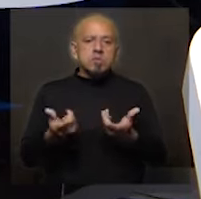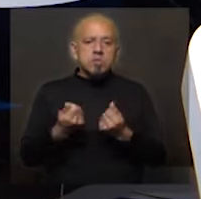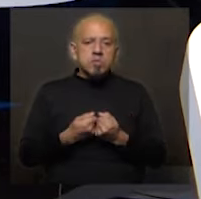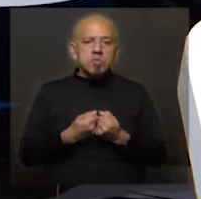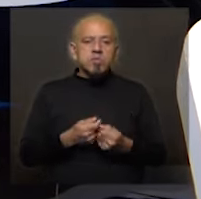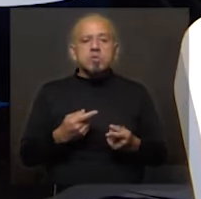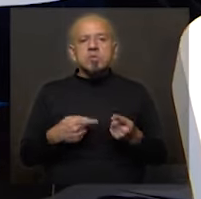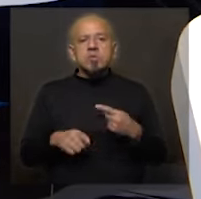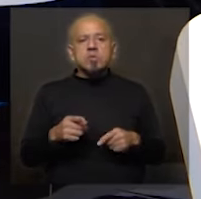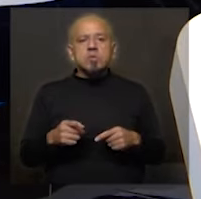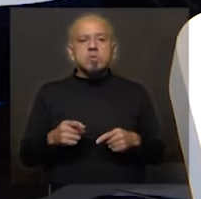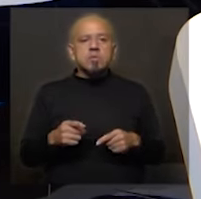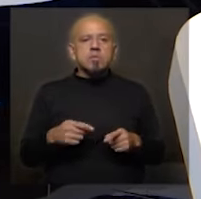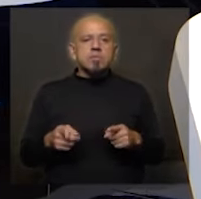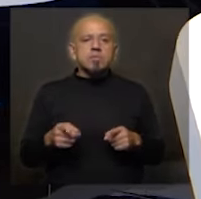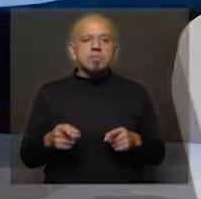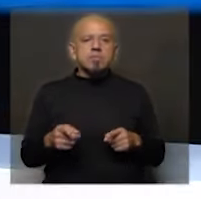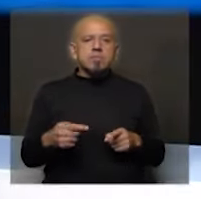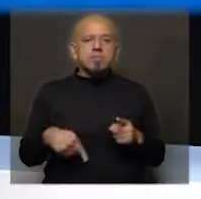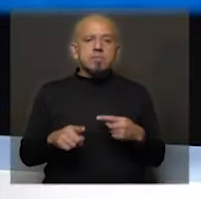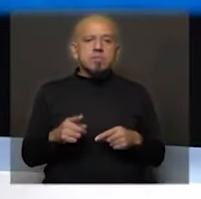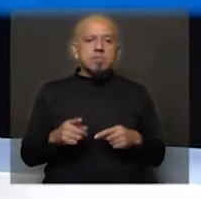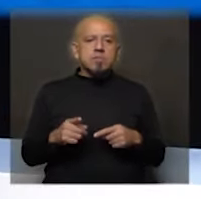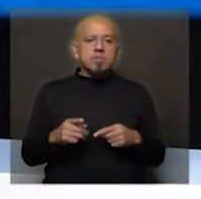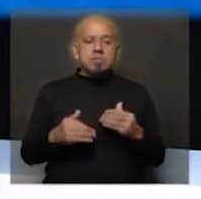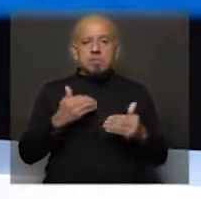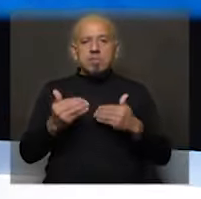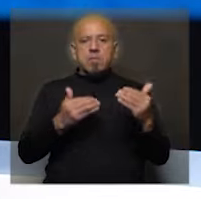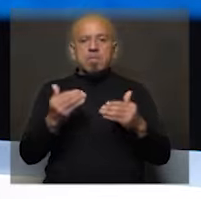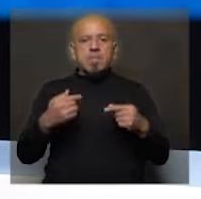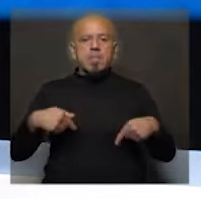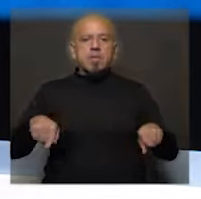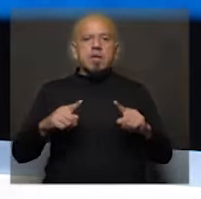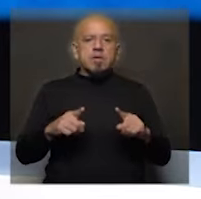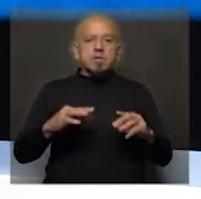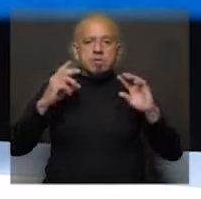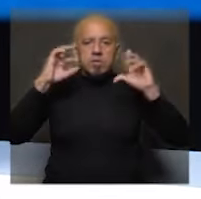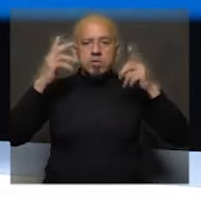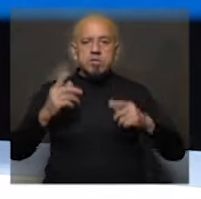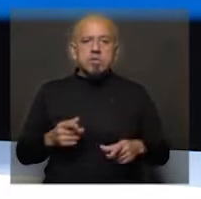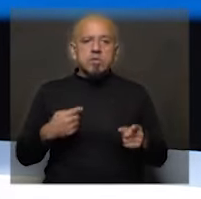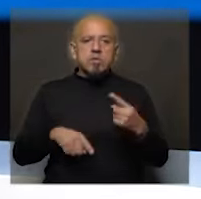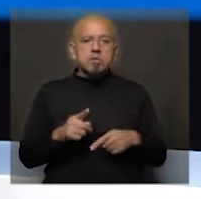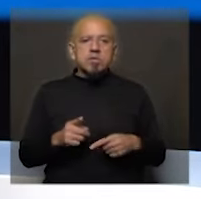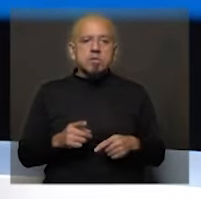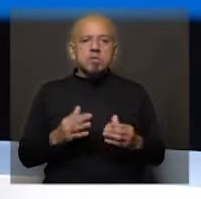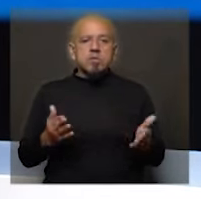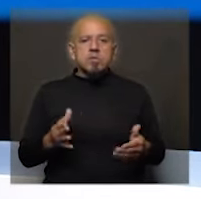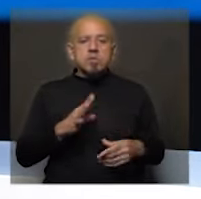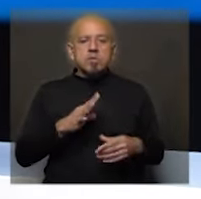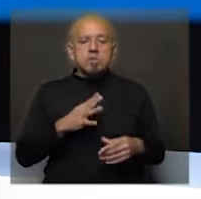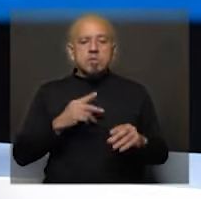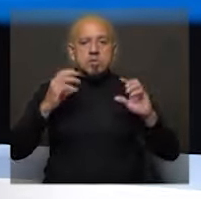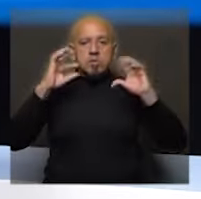reconciliación esto es un círculo ascendente en la intensidad de la violencia cada vez que se repite la